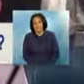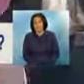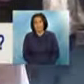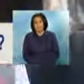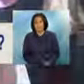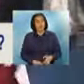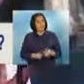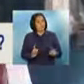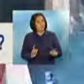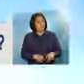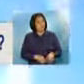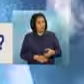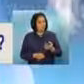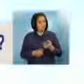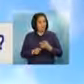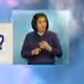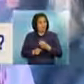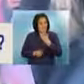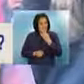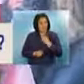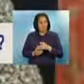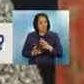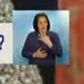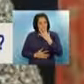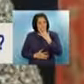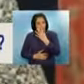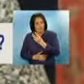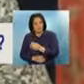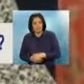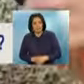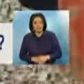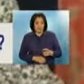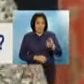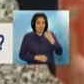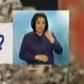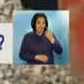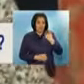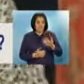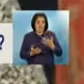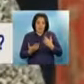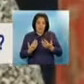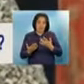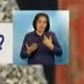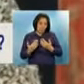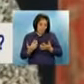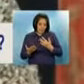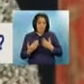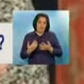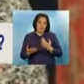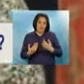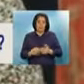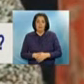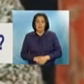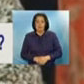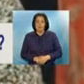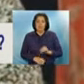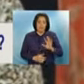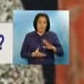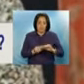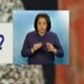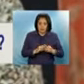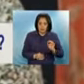Pero su buen sentido del humor la conquistó. No, este hombre hablando, ¿no? La historia de su